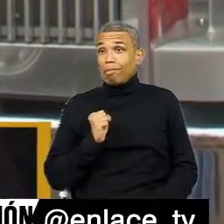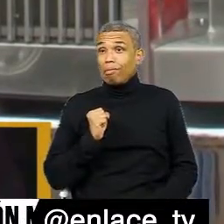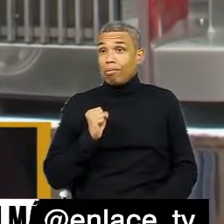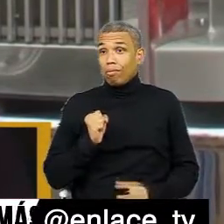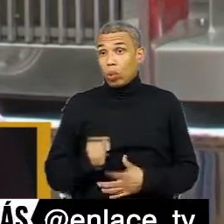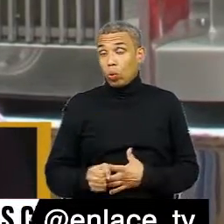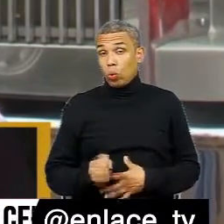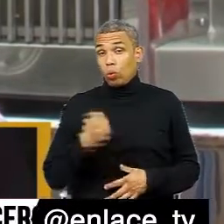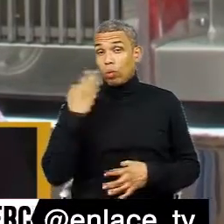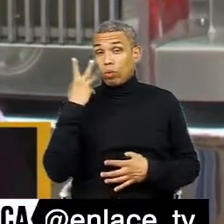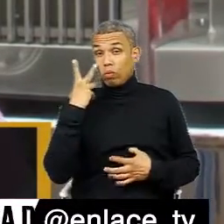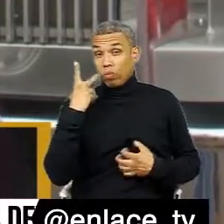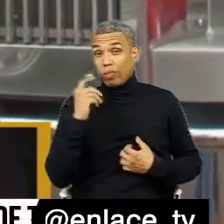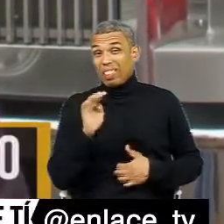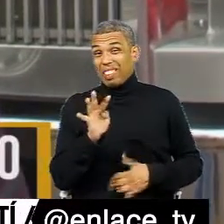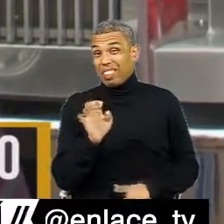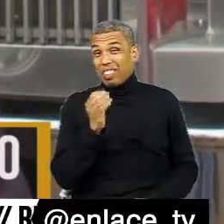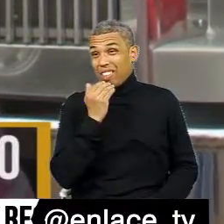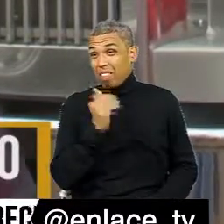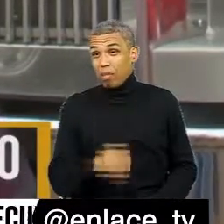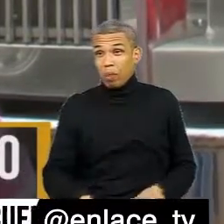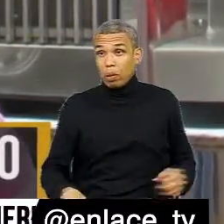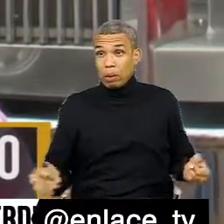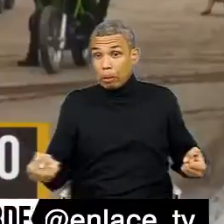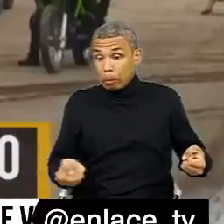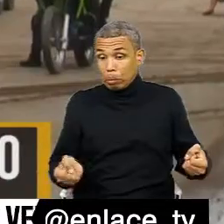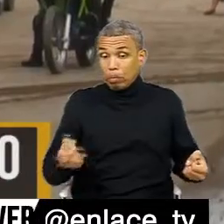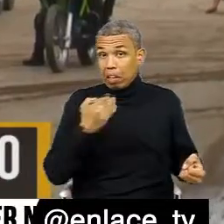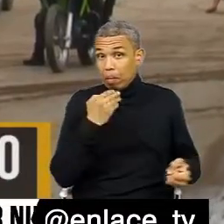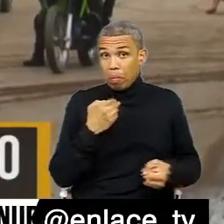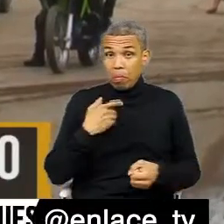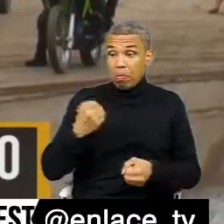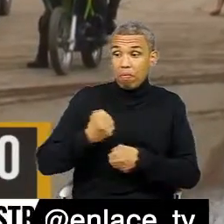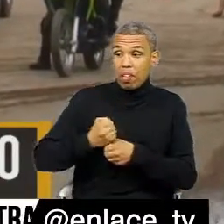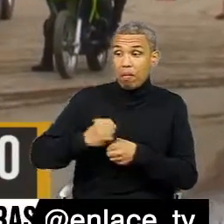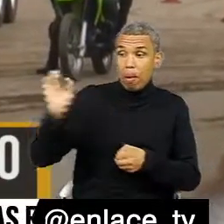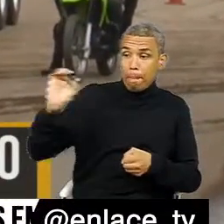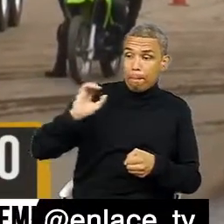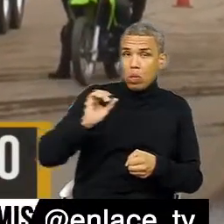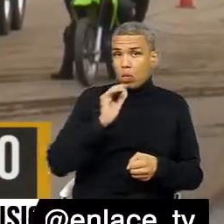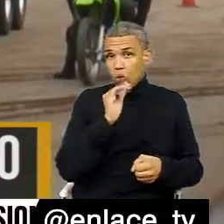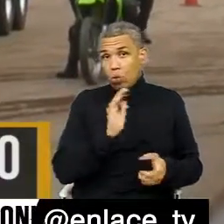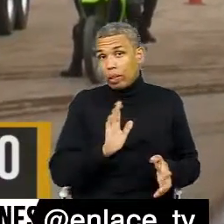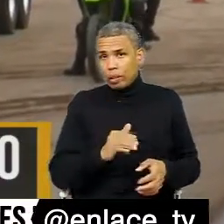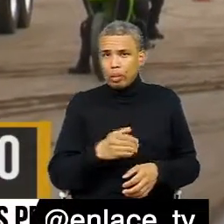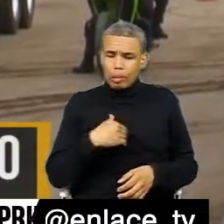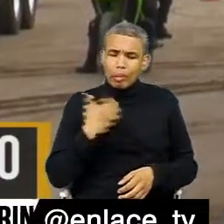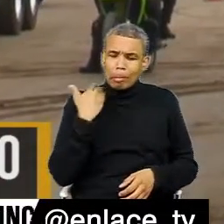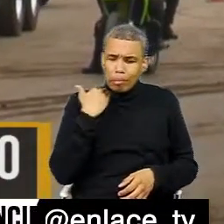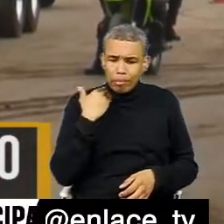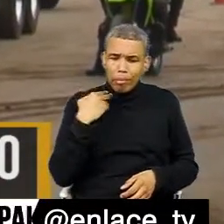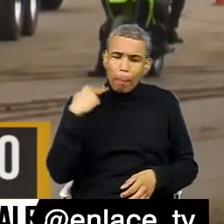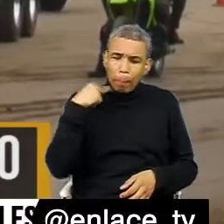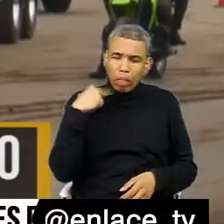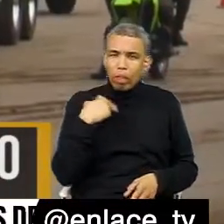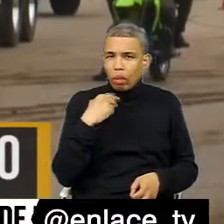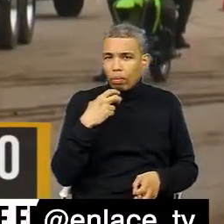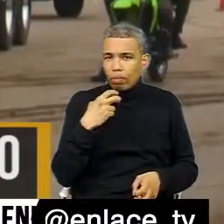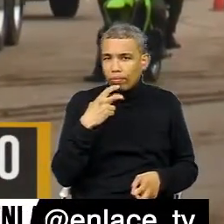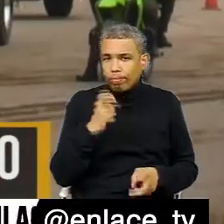40 días. Se sabe que si un vehículo no se mueve, uno no gana, porque ese es uno de los temas por los que estamos también en paro. Primera vez en la